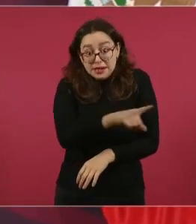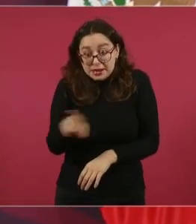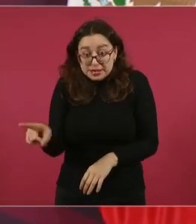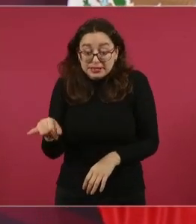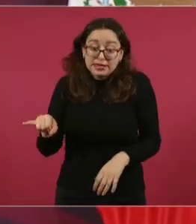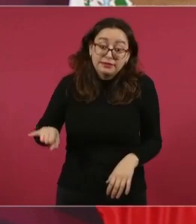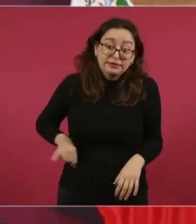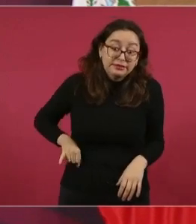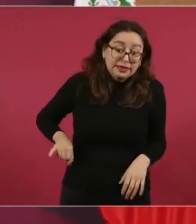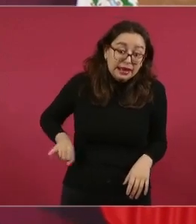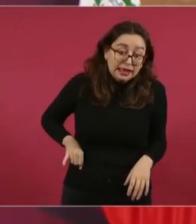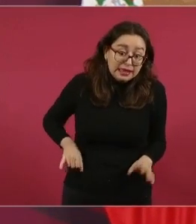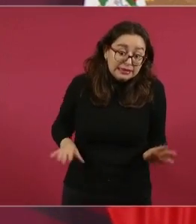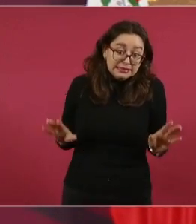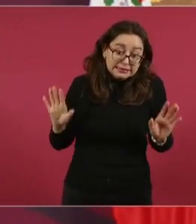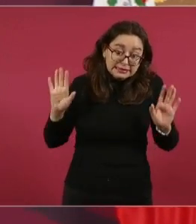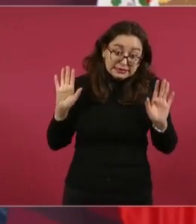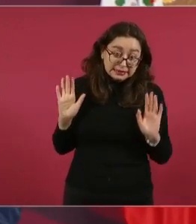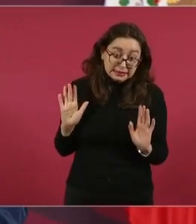en una de esas hasta